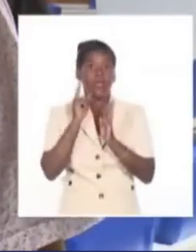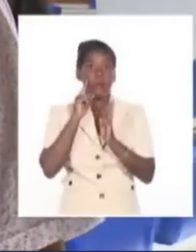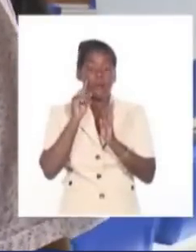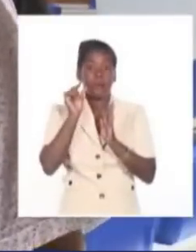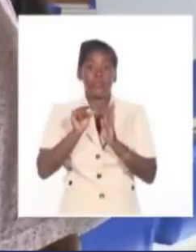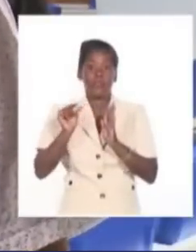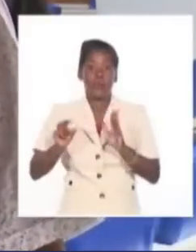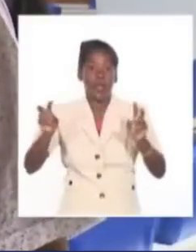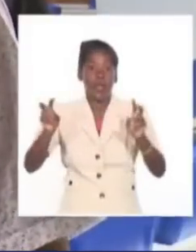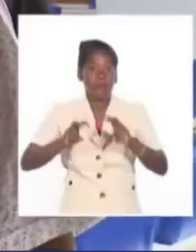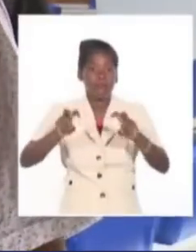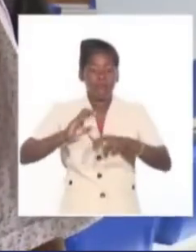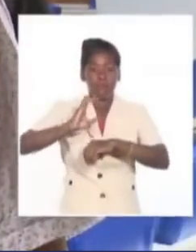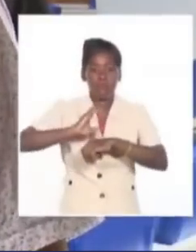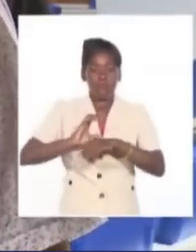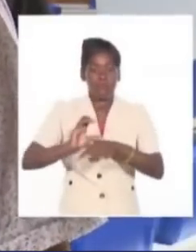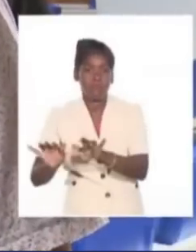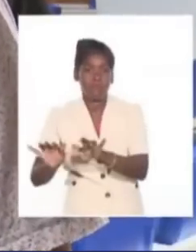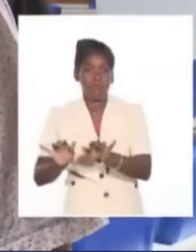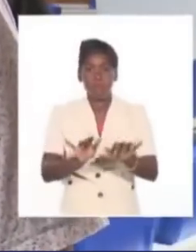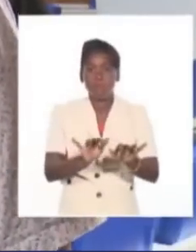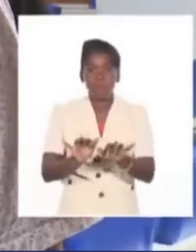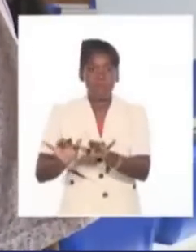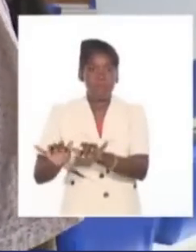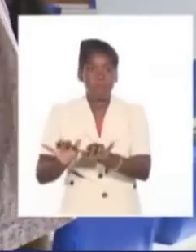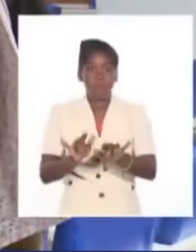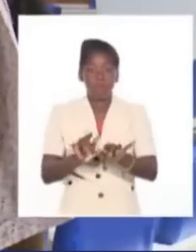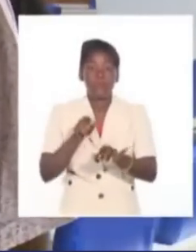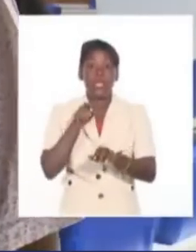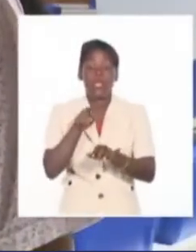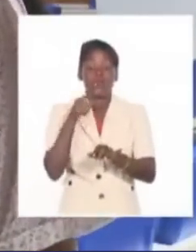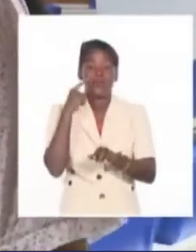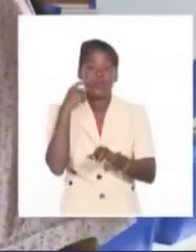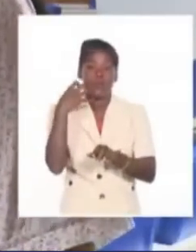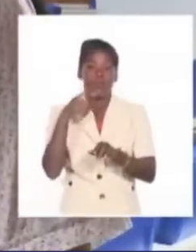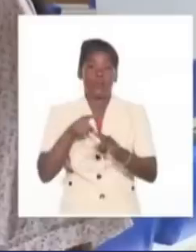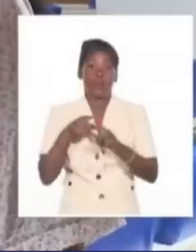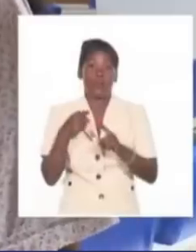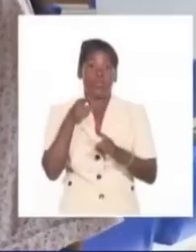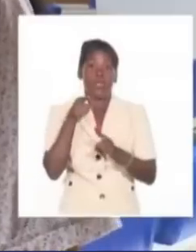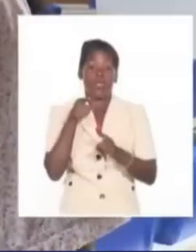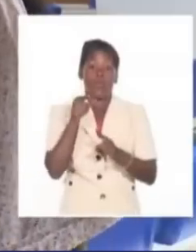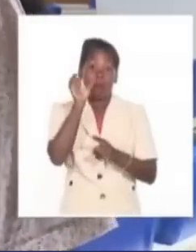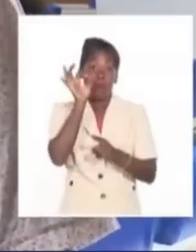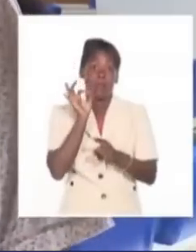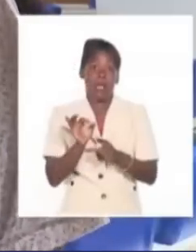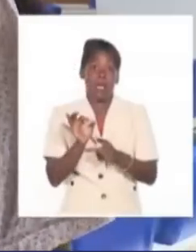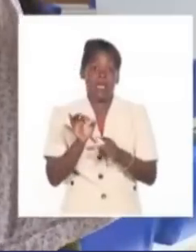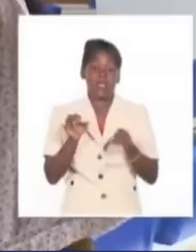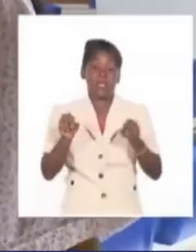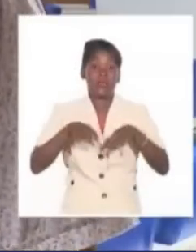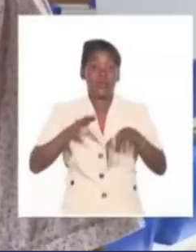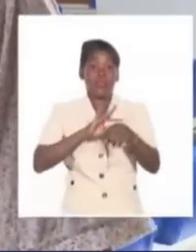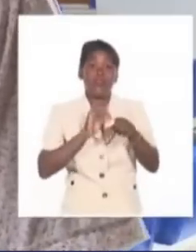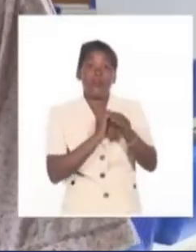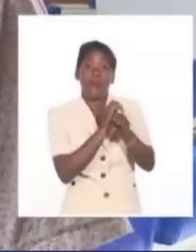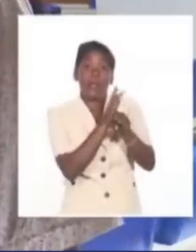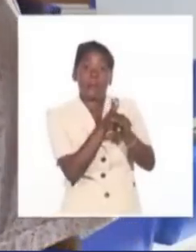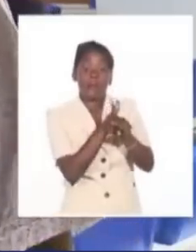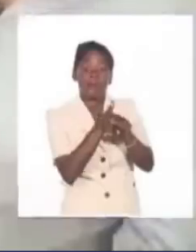visitas estamos hablando ves un sitio ampliamente reconocido en Cuba y en el mundo como referencia